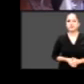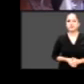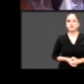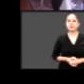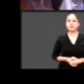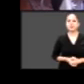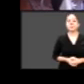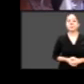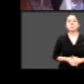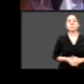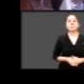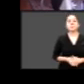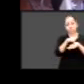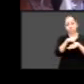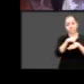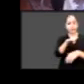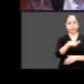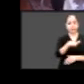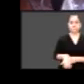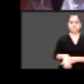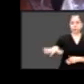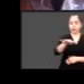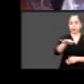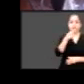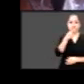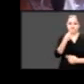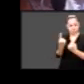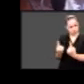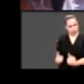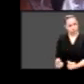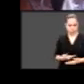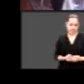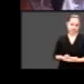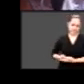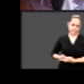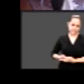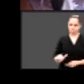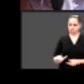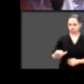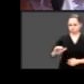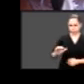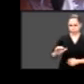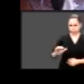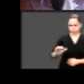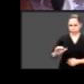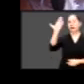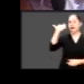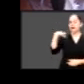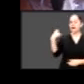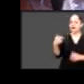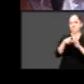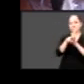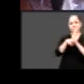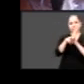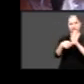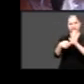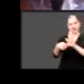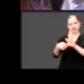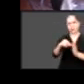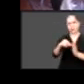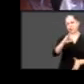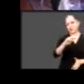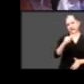primera infantil que hace un rato en el video principal salía James Heckman James Heckman es premio Nobel de economía